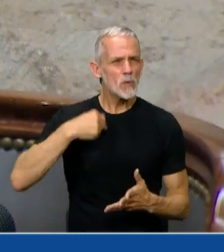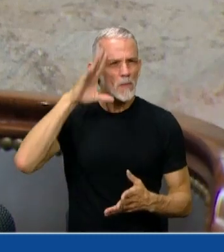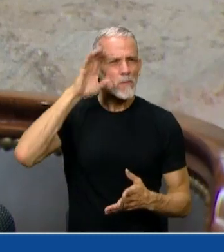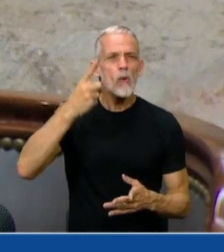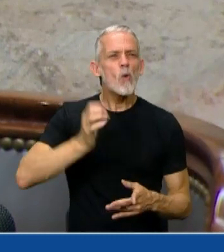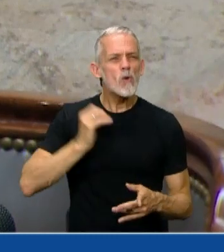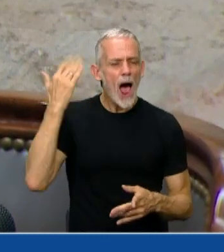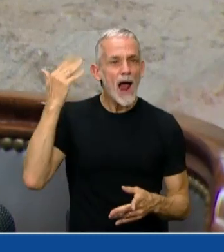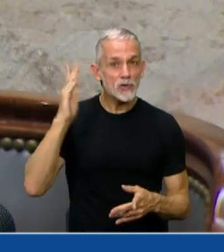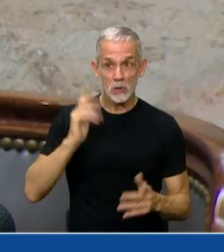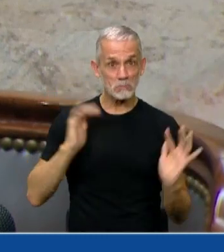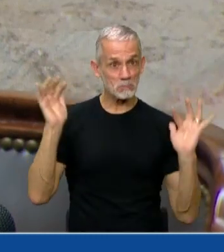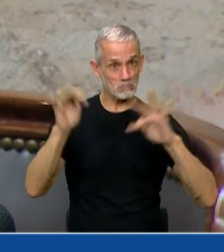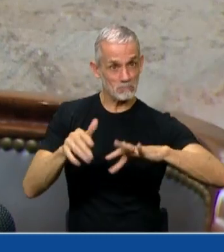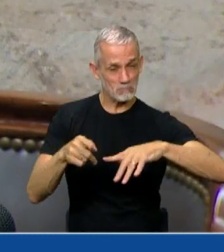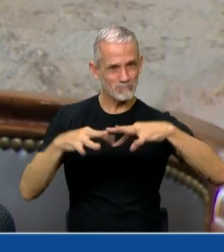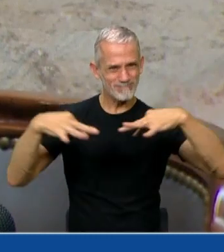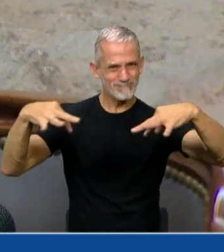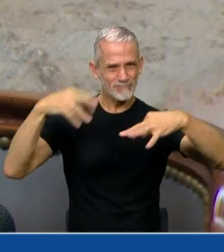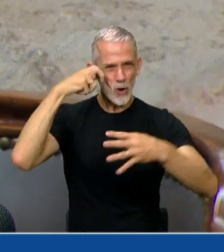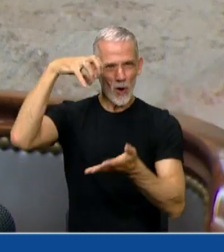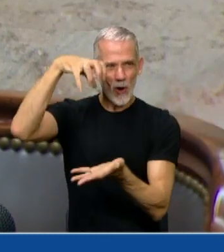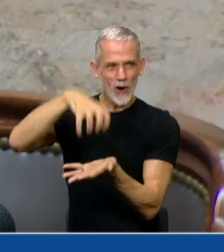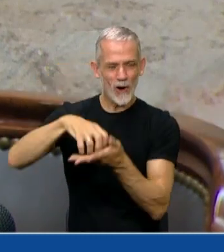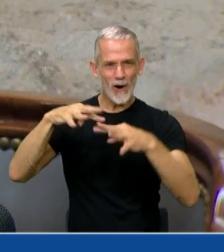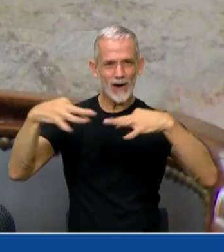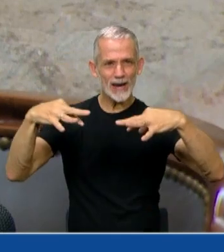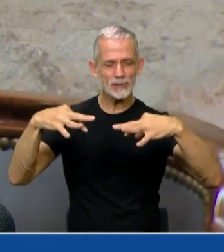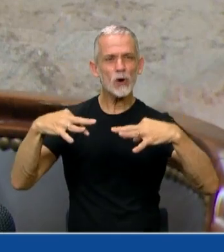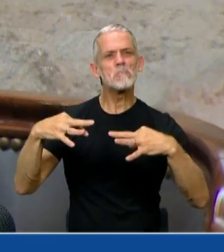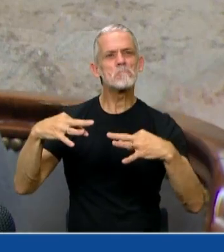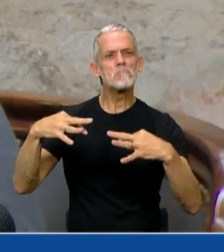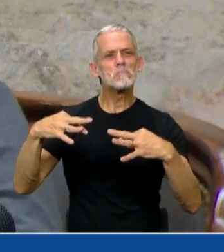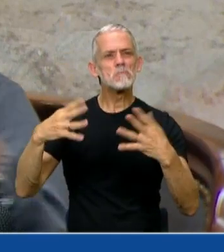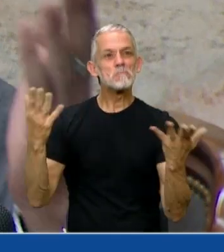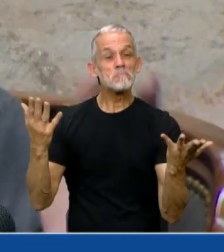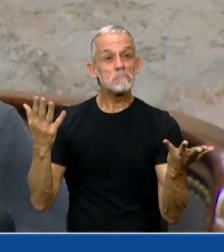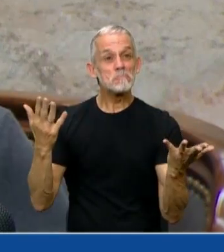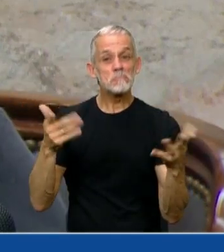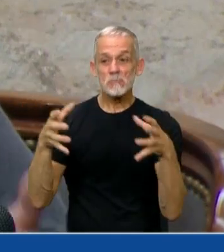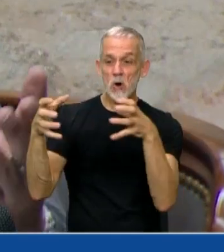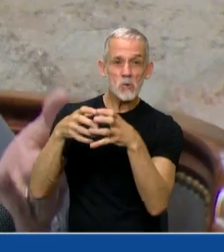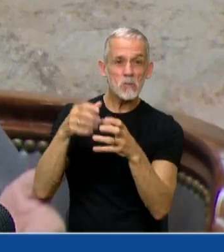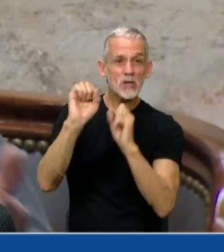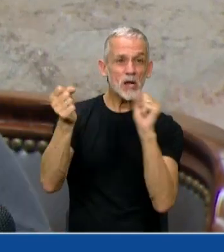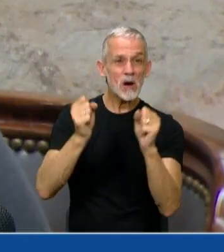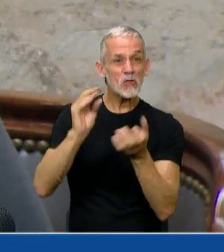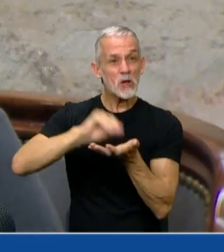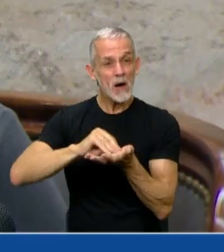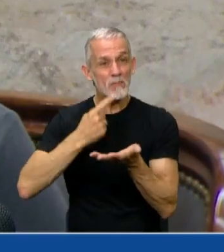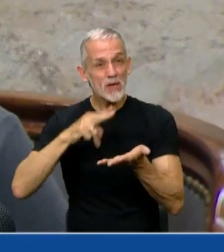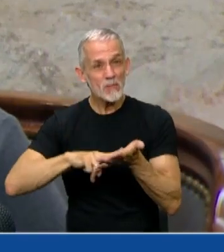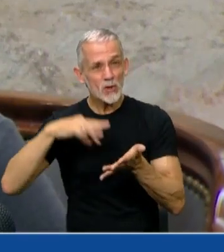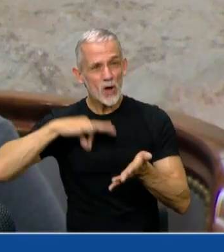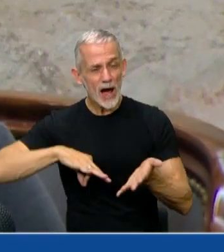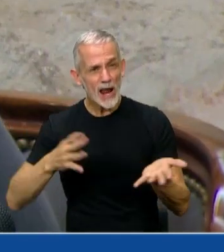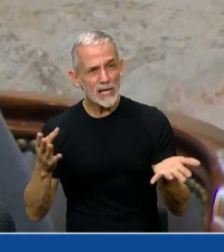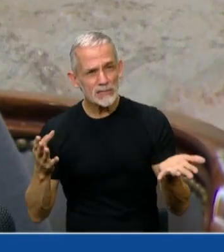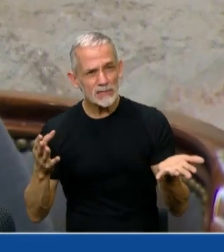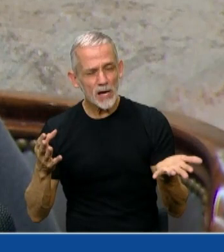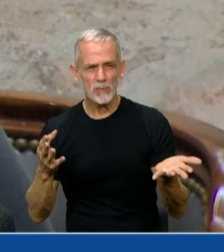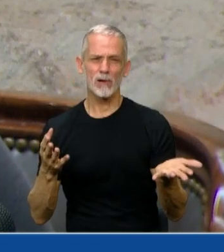año, cuando acá vinimos a oponernos a que se sume a otro sector de trabajadores de una manera